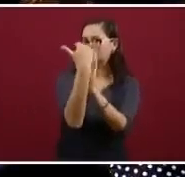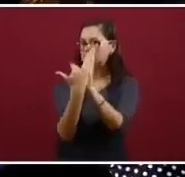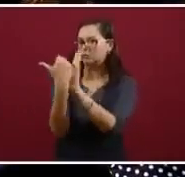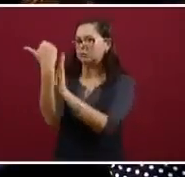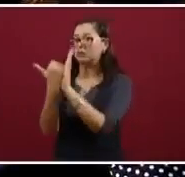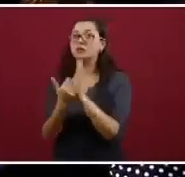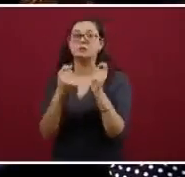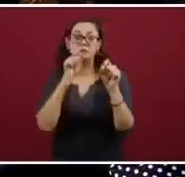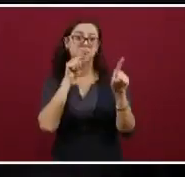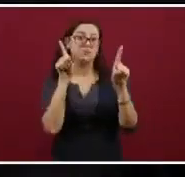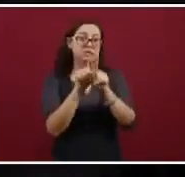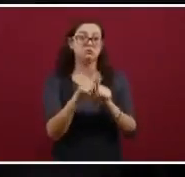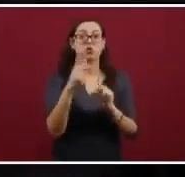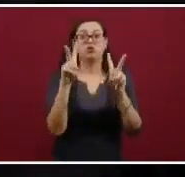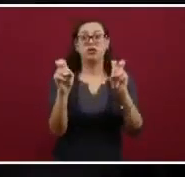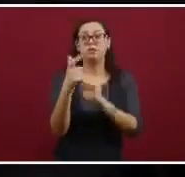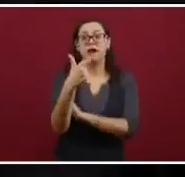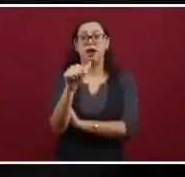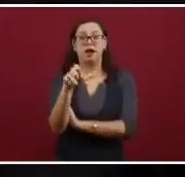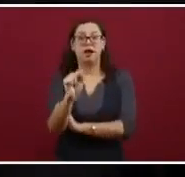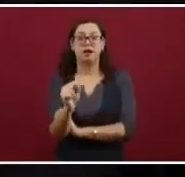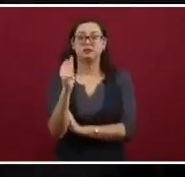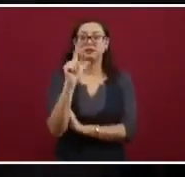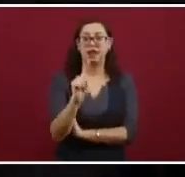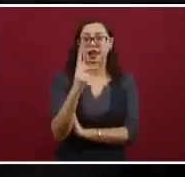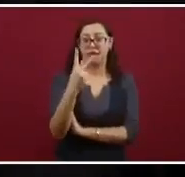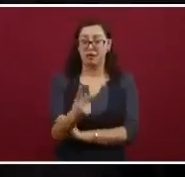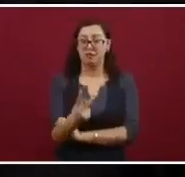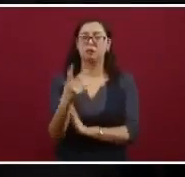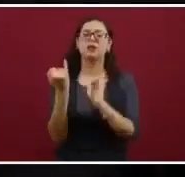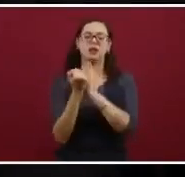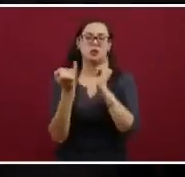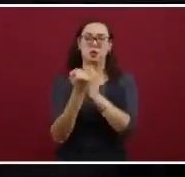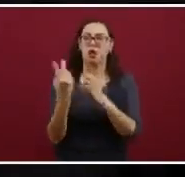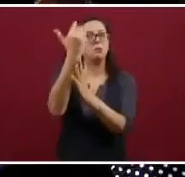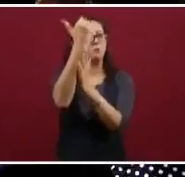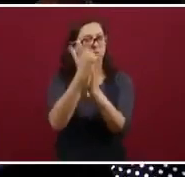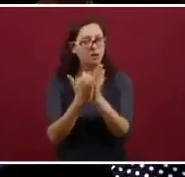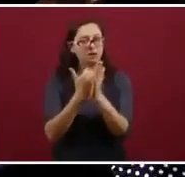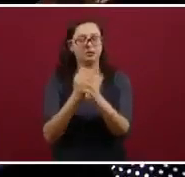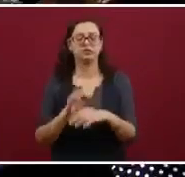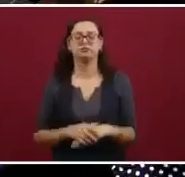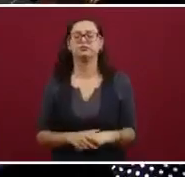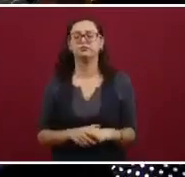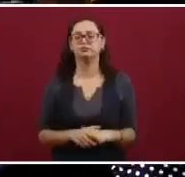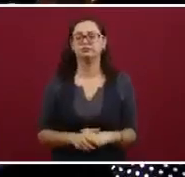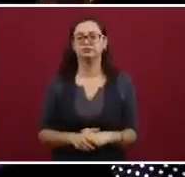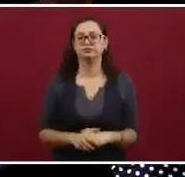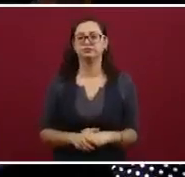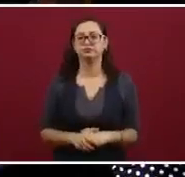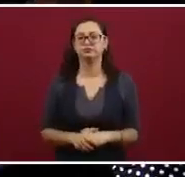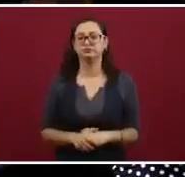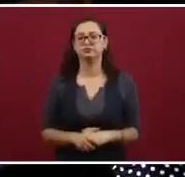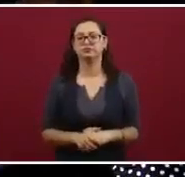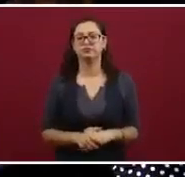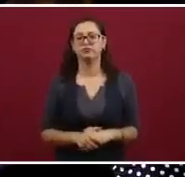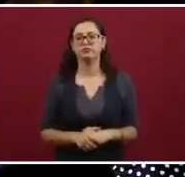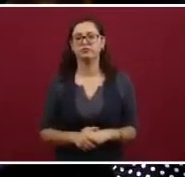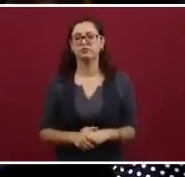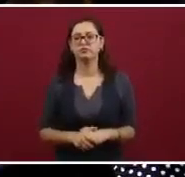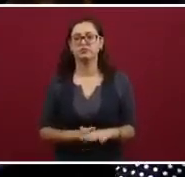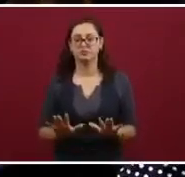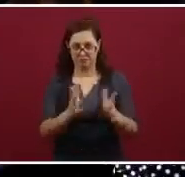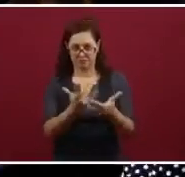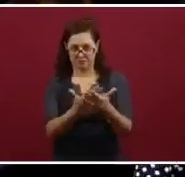2 semanas vimos una baja significativa, aunque aún hay área de oportunidad para bajar aún más. Presidente, el pasado martes… A ver, sobre